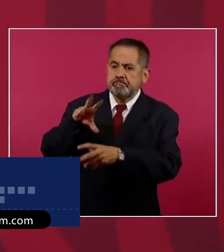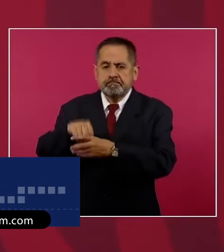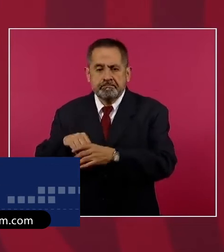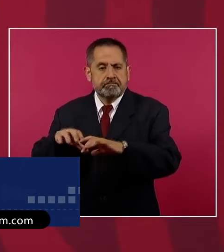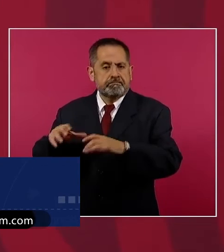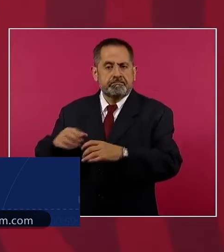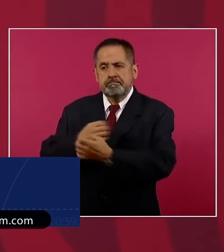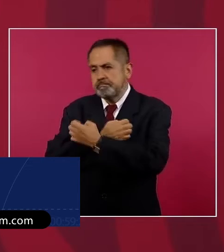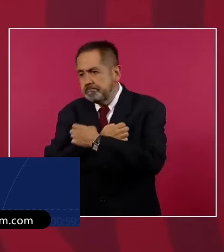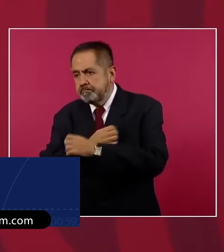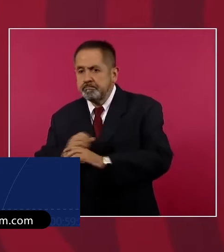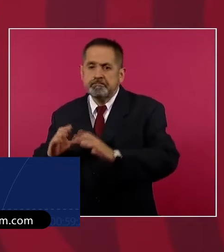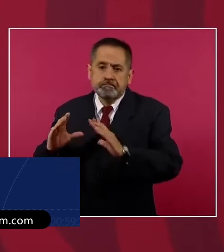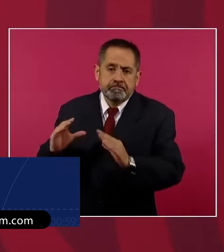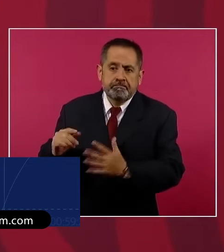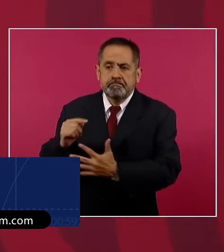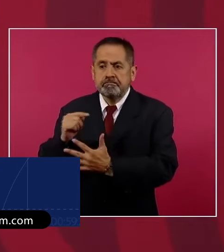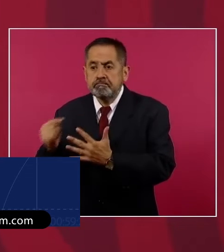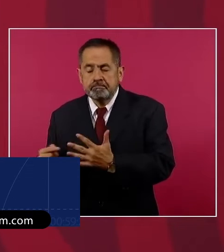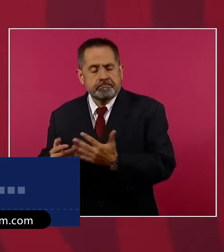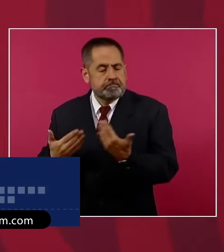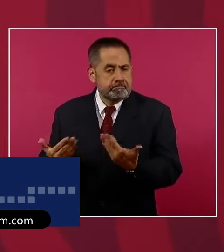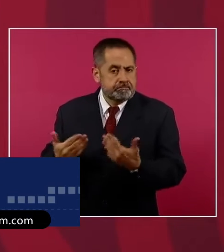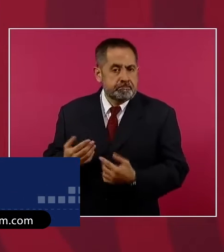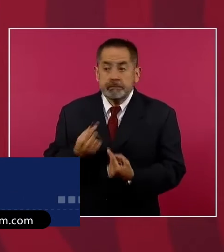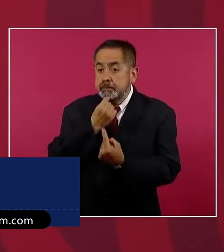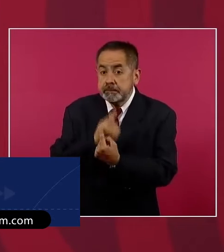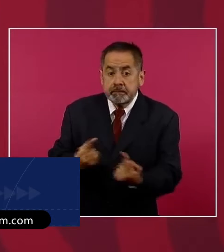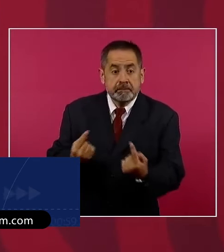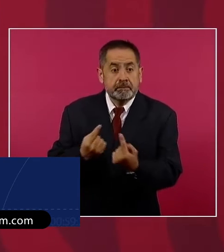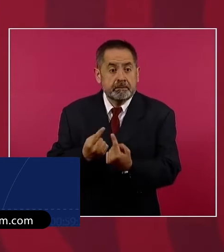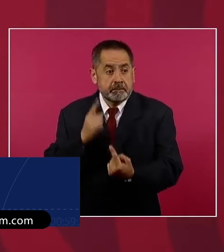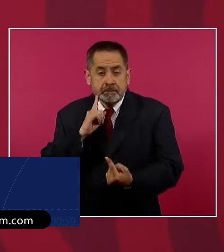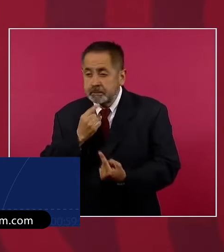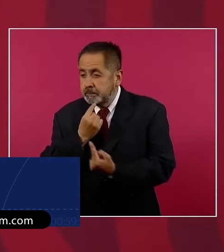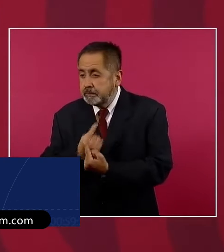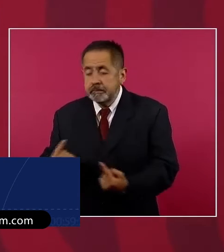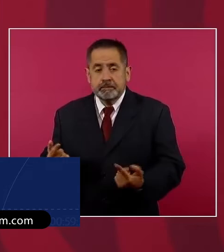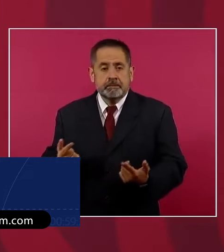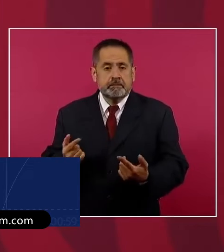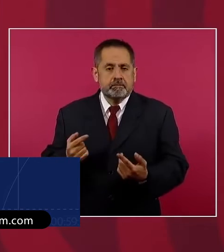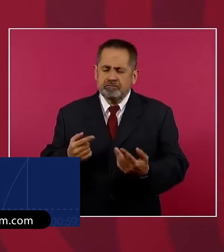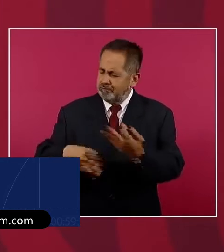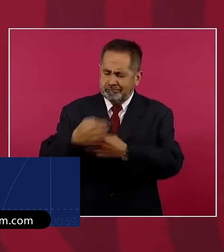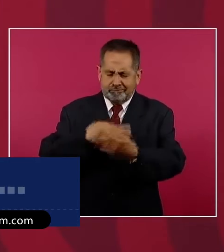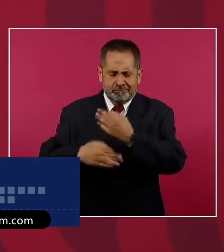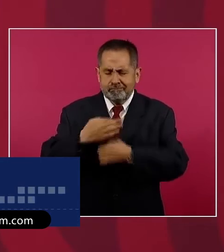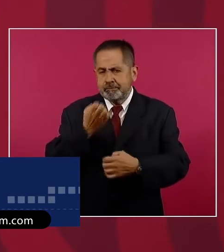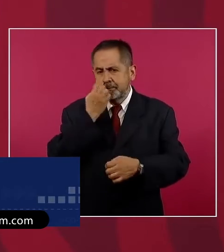a las niñas, a los niños, a todos los estudiantes, porque